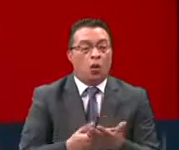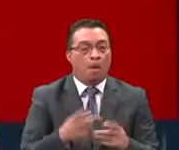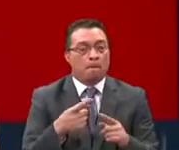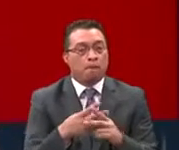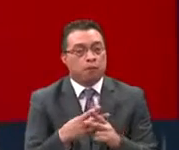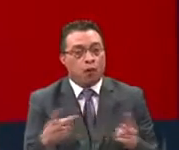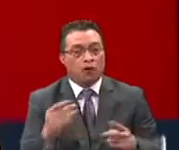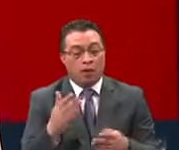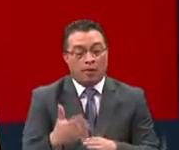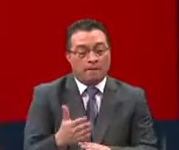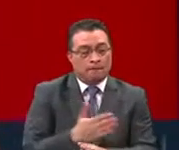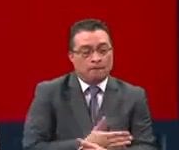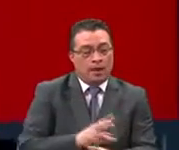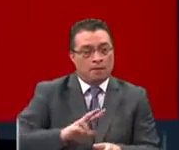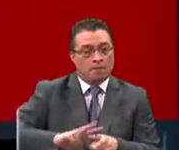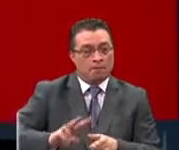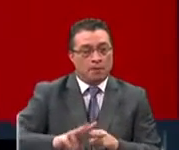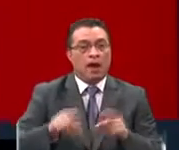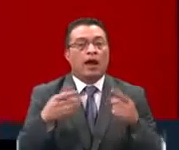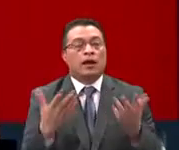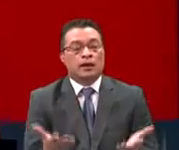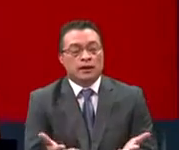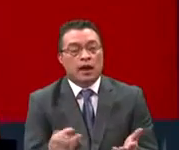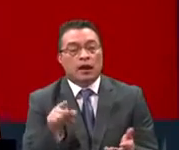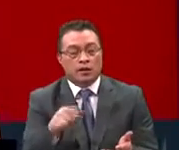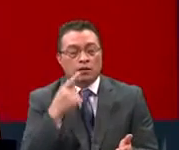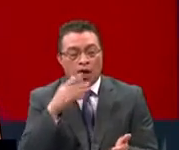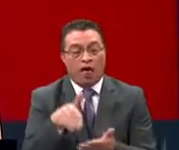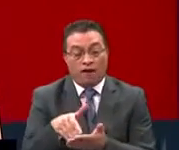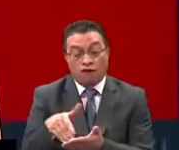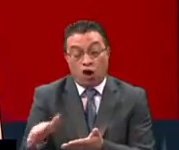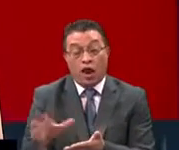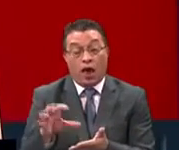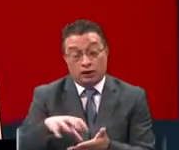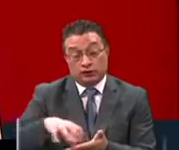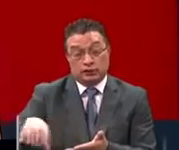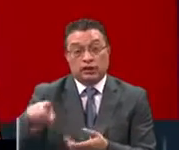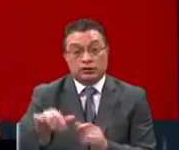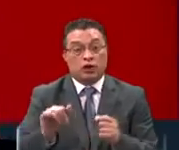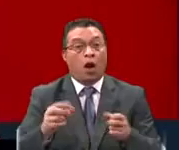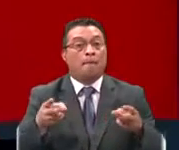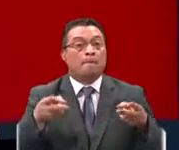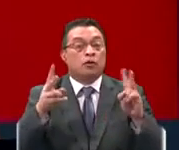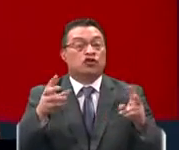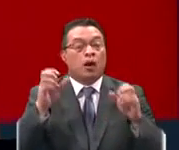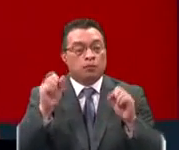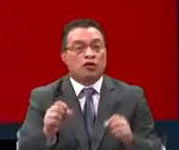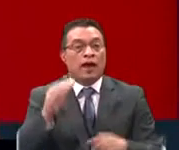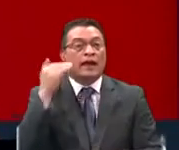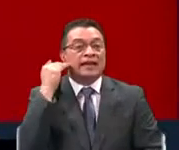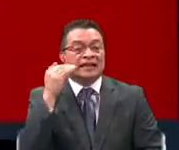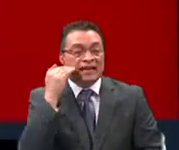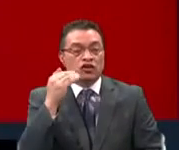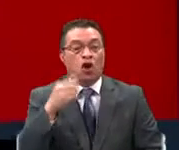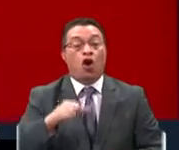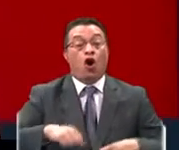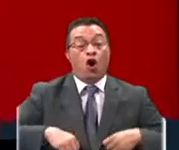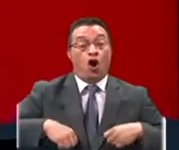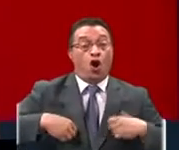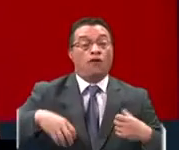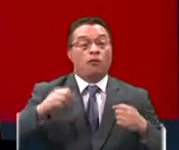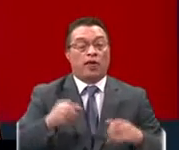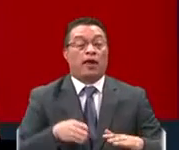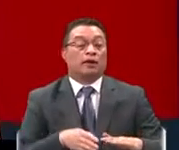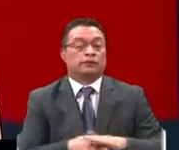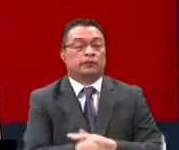foco preventivo y un foco que deja fuera, por supuesto, la posibilidad de que los niños, niñas y adolescentes tengan